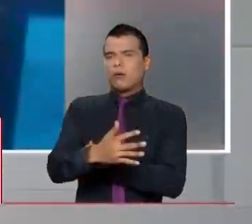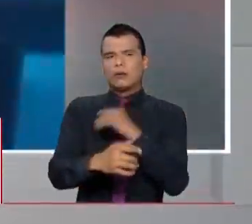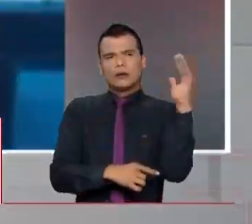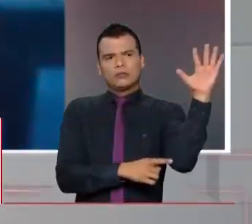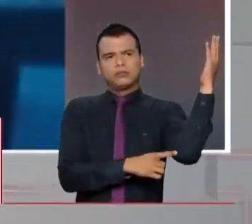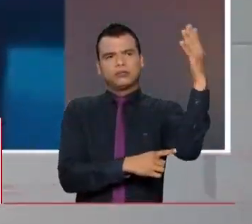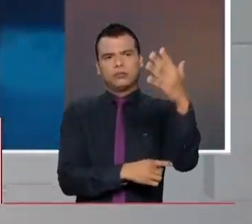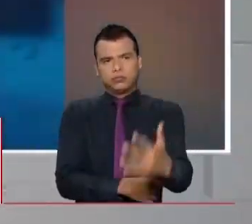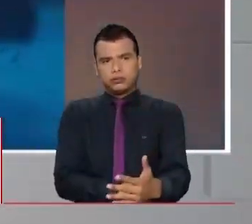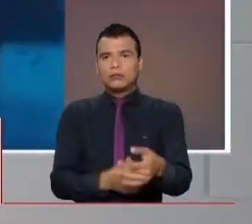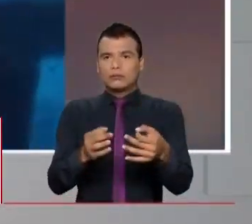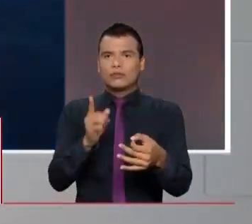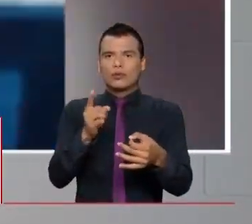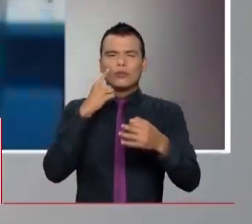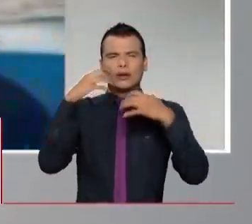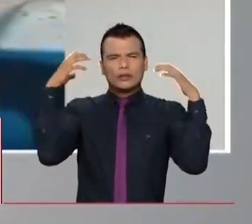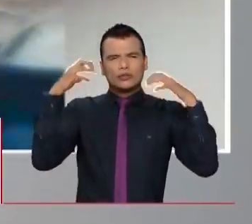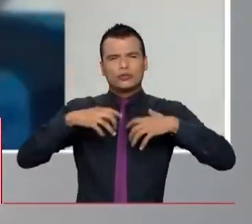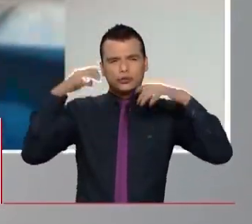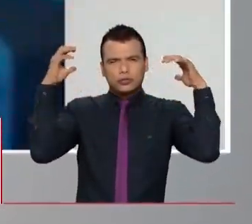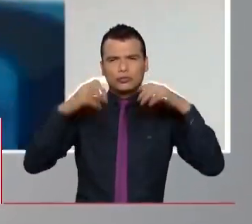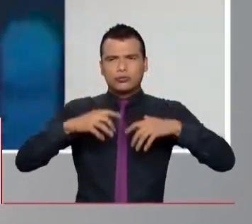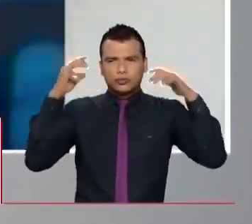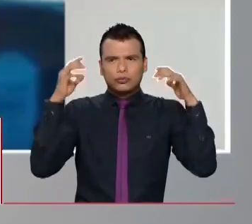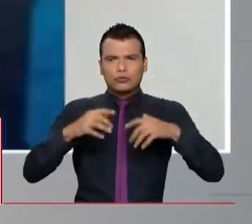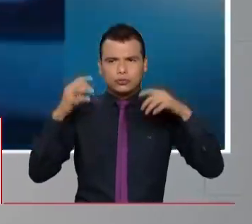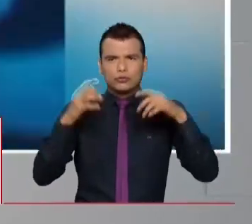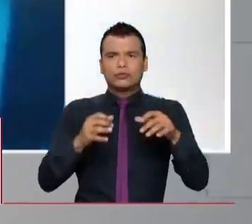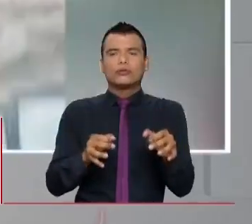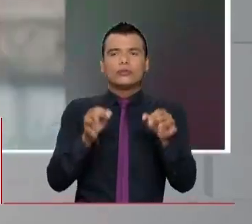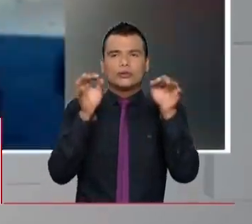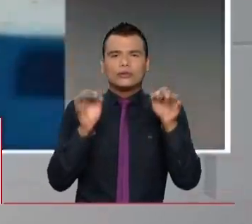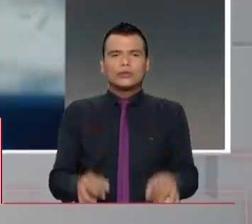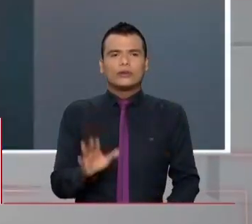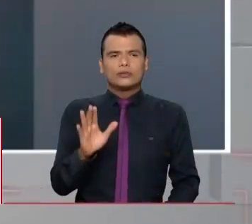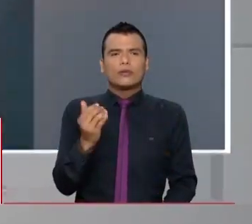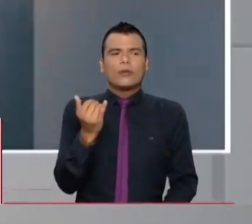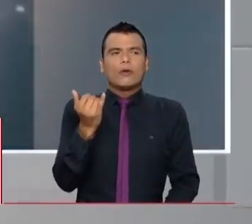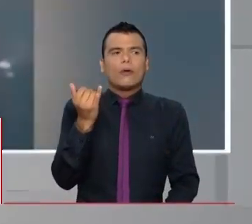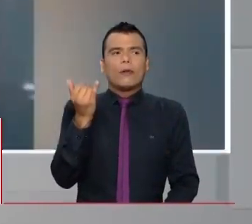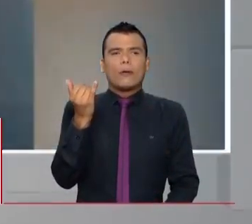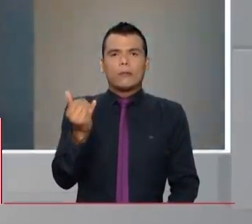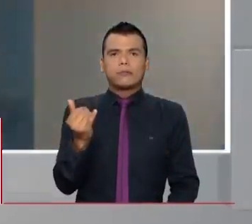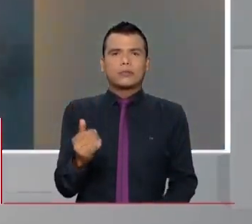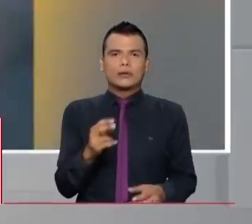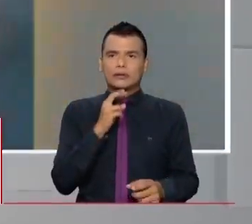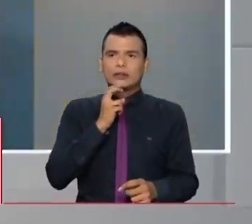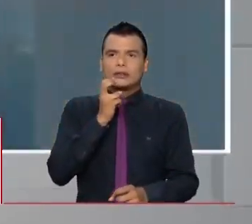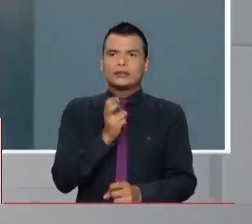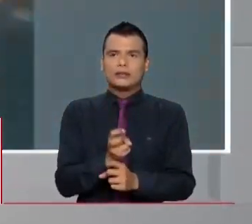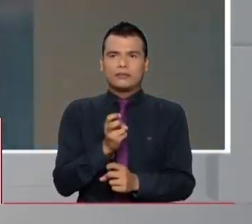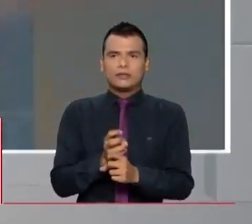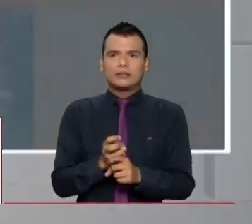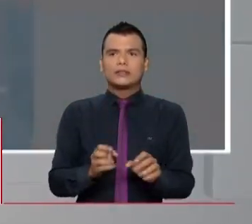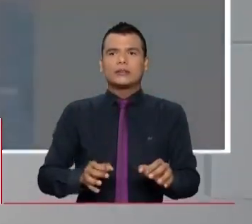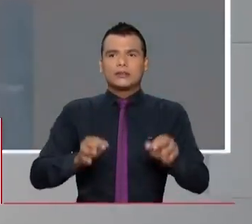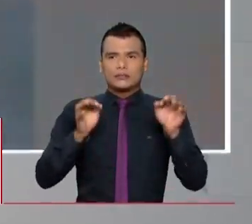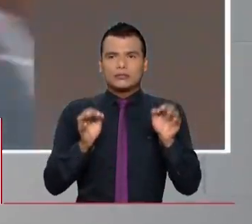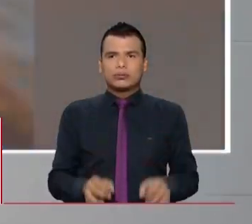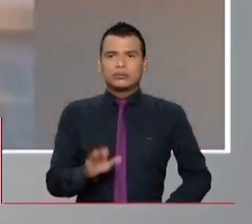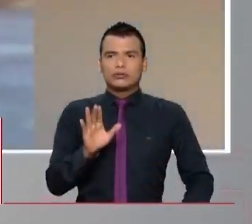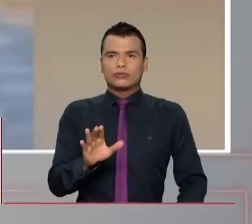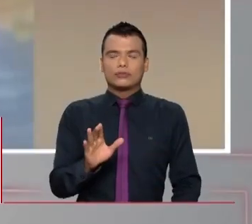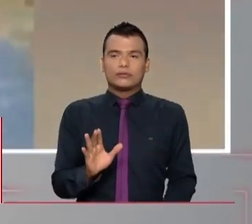lluvias presentadas en la capital vallecaucana en la madrugada de este sábado. Pero además, aquí sobre toda la carrera octava con